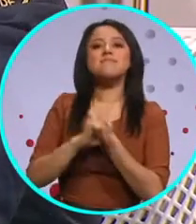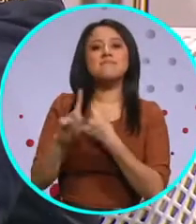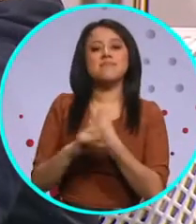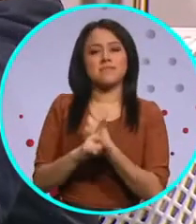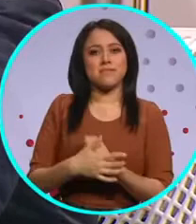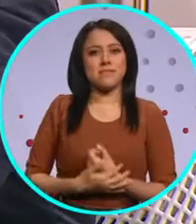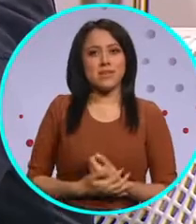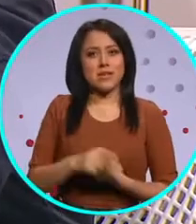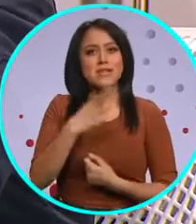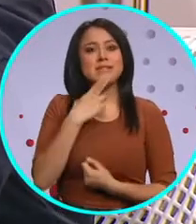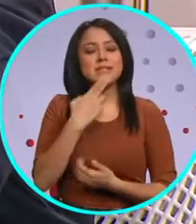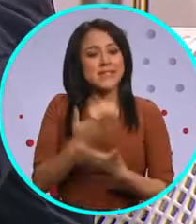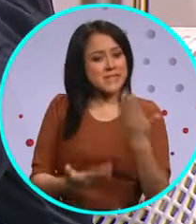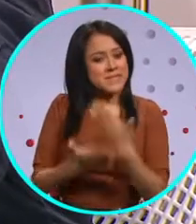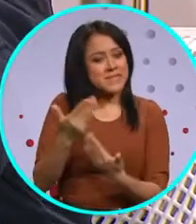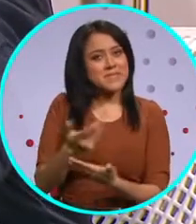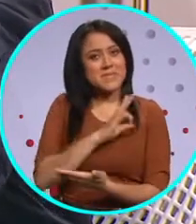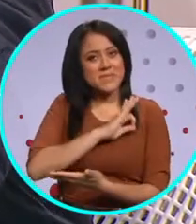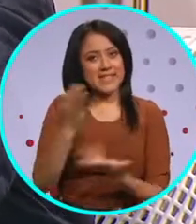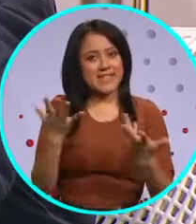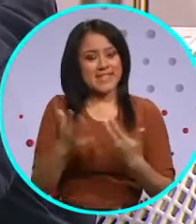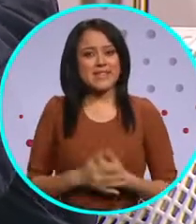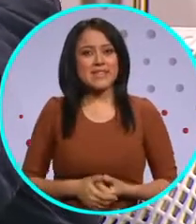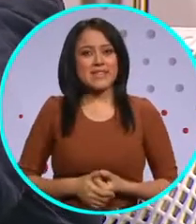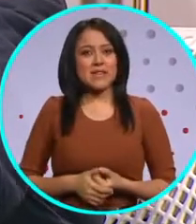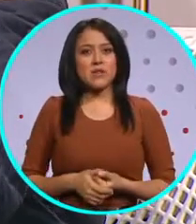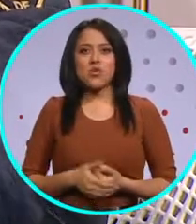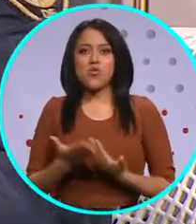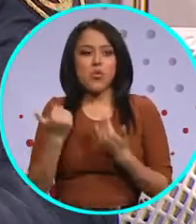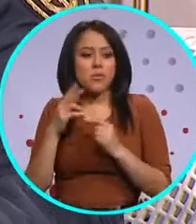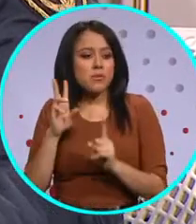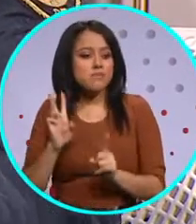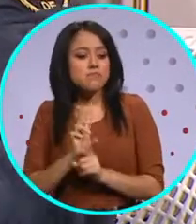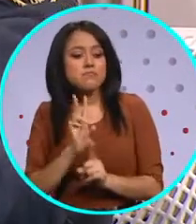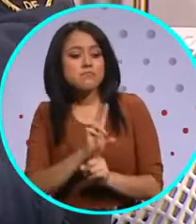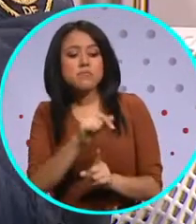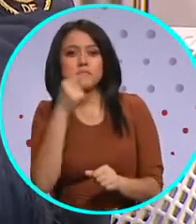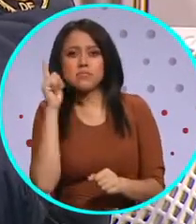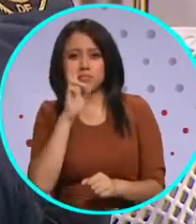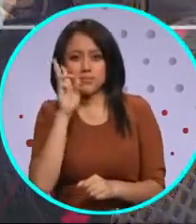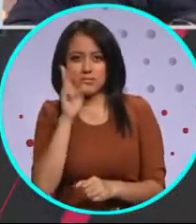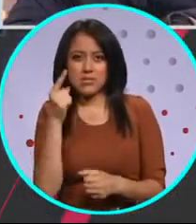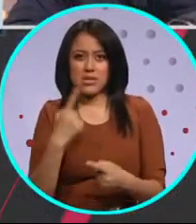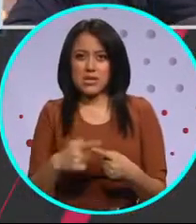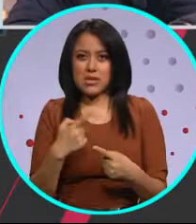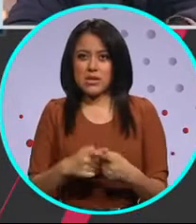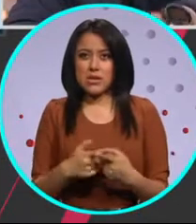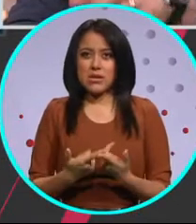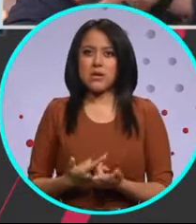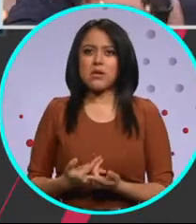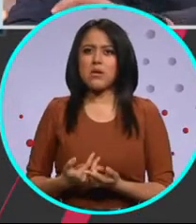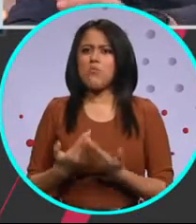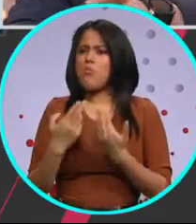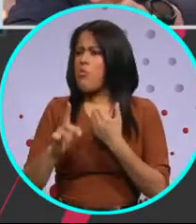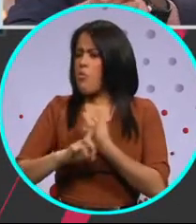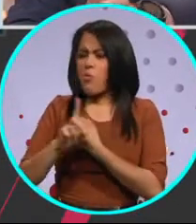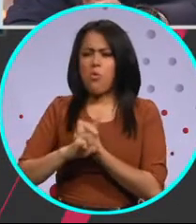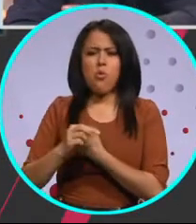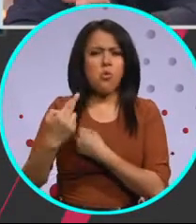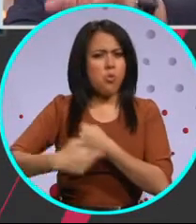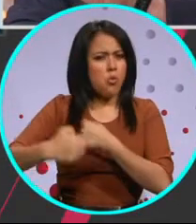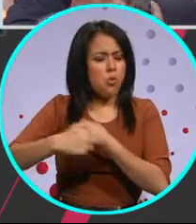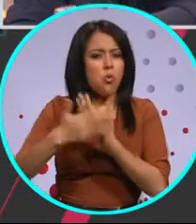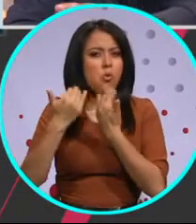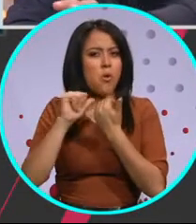este tipo de servicios es sustancial porque aquí ya no hay vigilancia sobre el que retirar dinero ya no hay ningún nivel de riesgo porque lo lleva en la